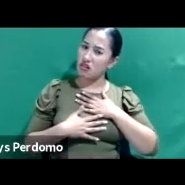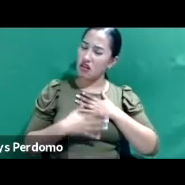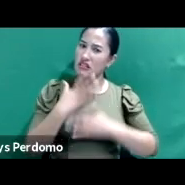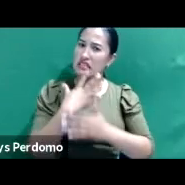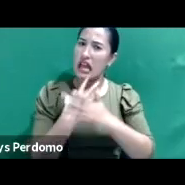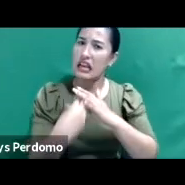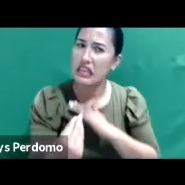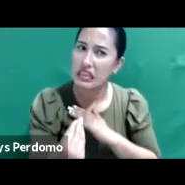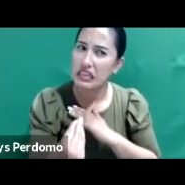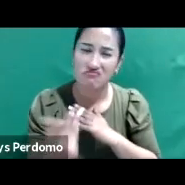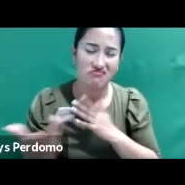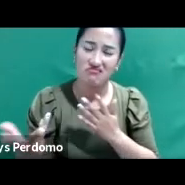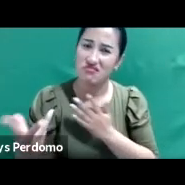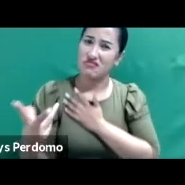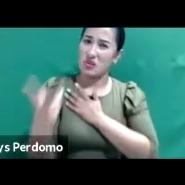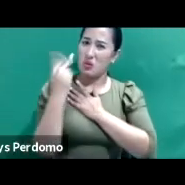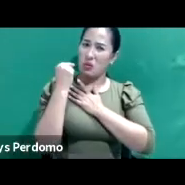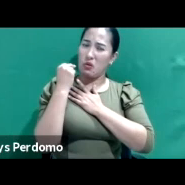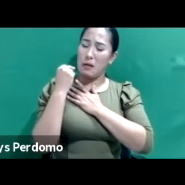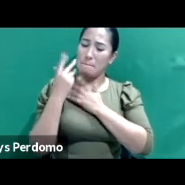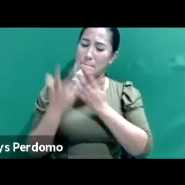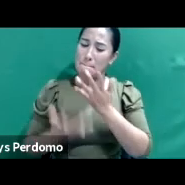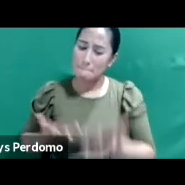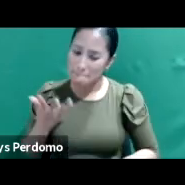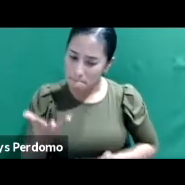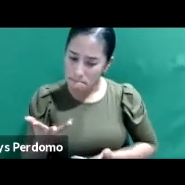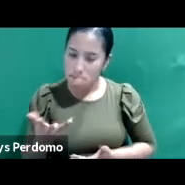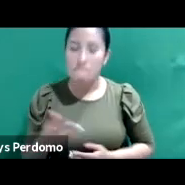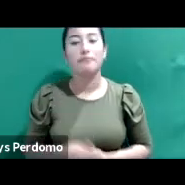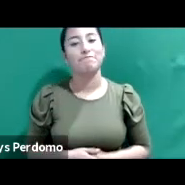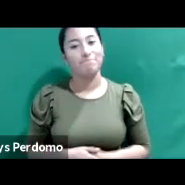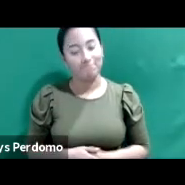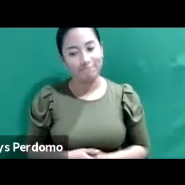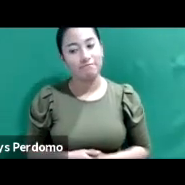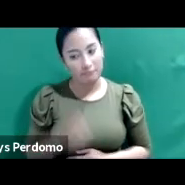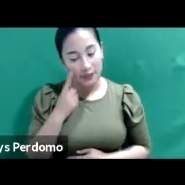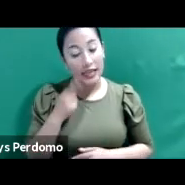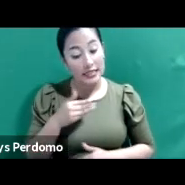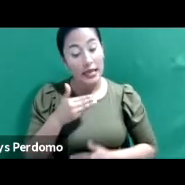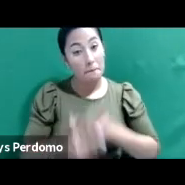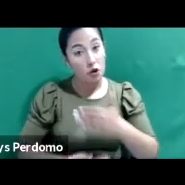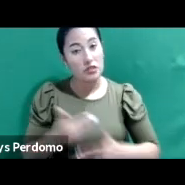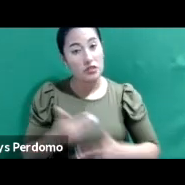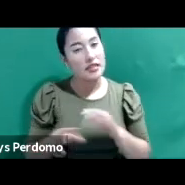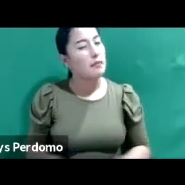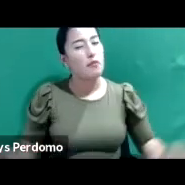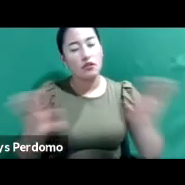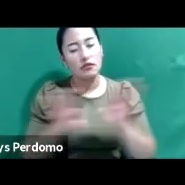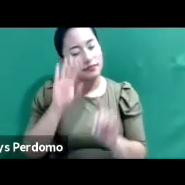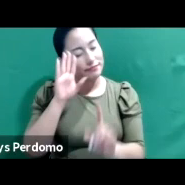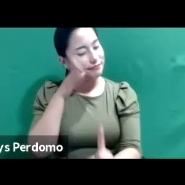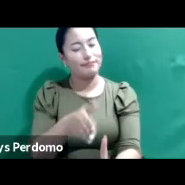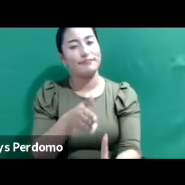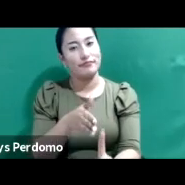algo supremamente importante en todo este proceso que precisamente estamos tratando de hacer énfasis y es la importancia